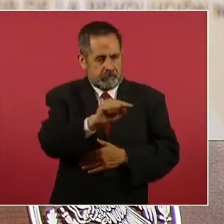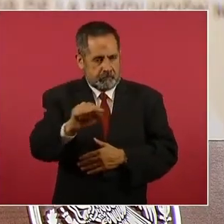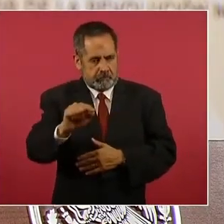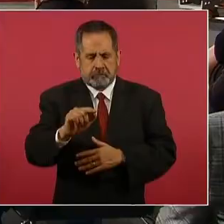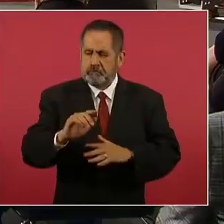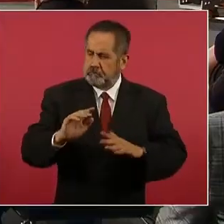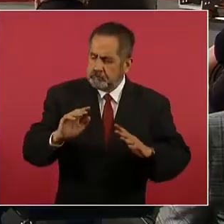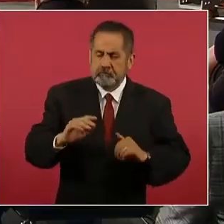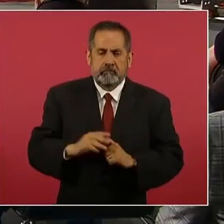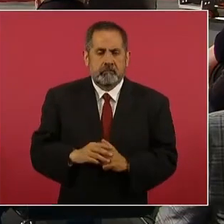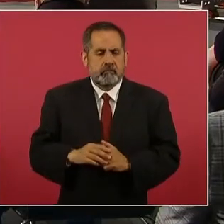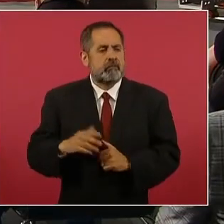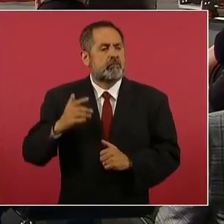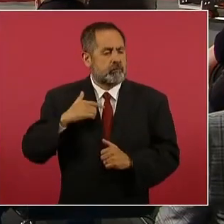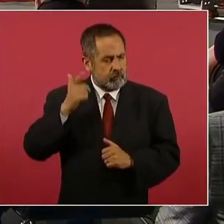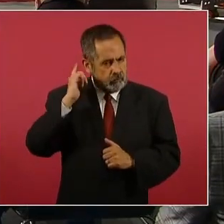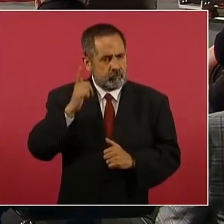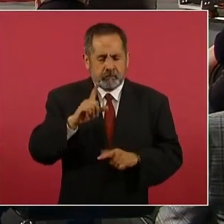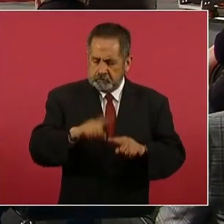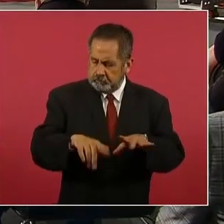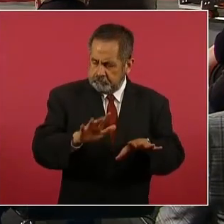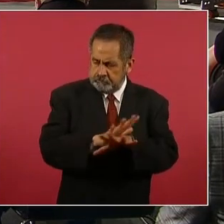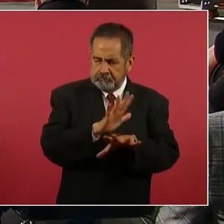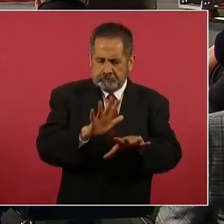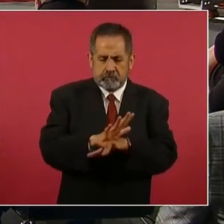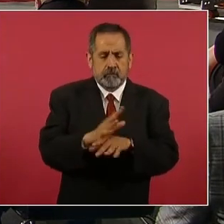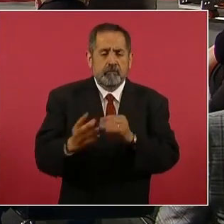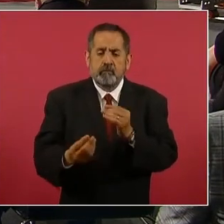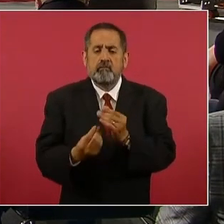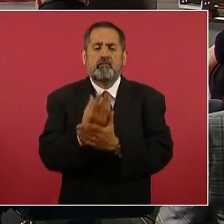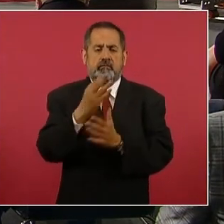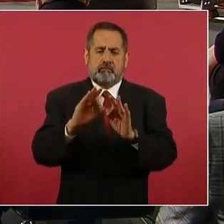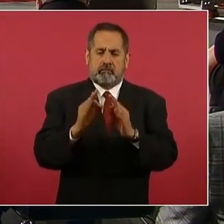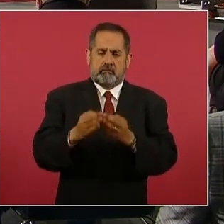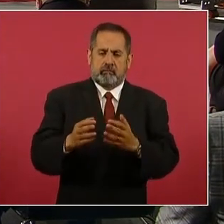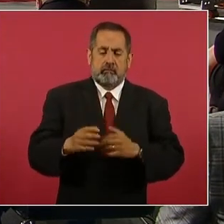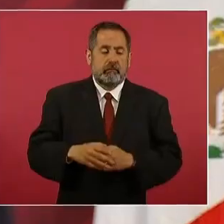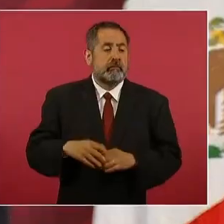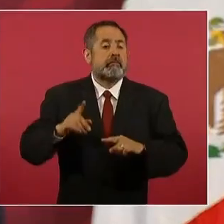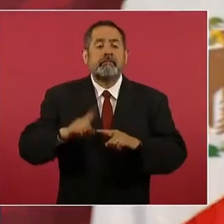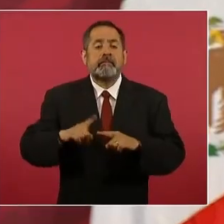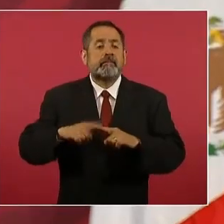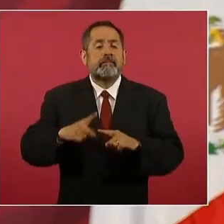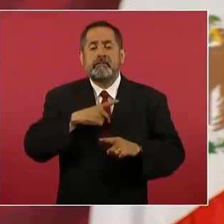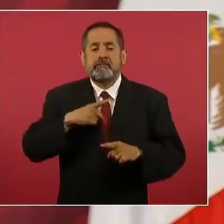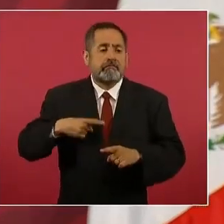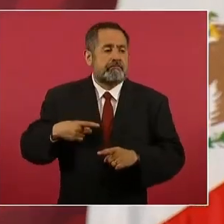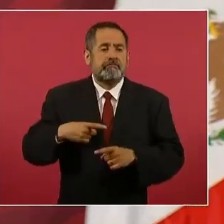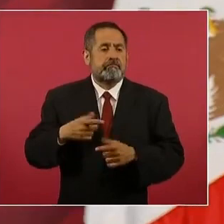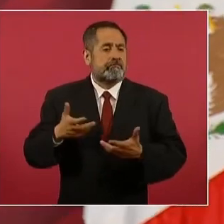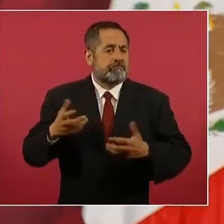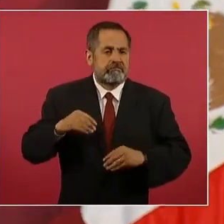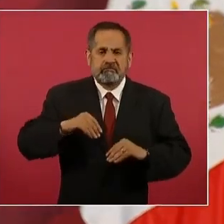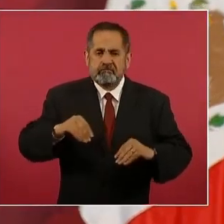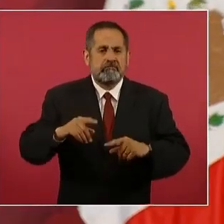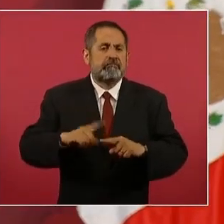que continúe de esa forma. Depende mucho de los trabajadores,